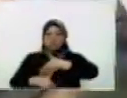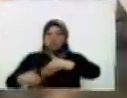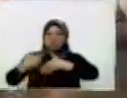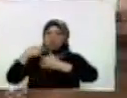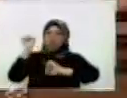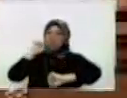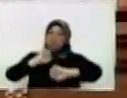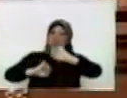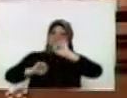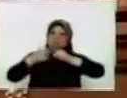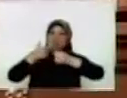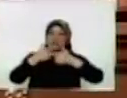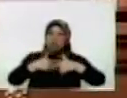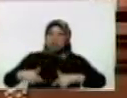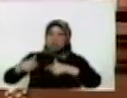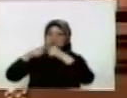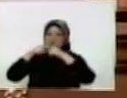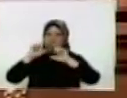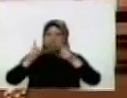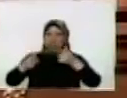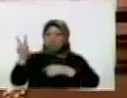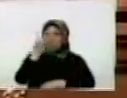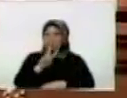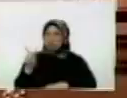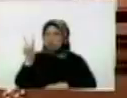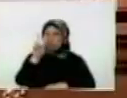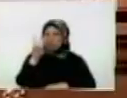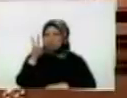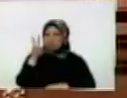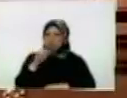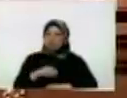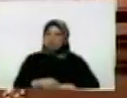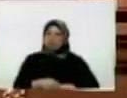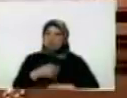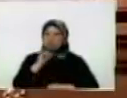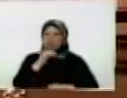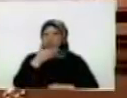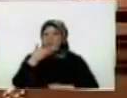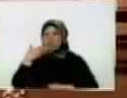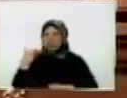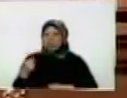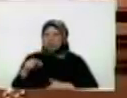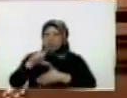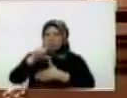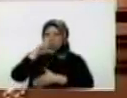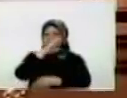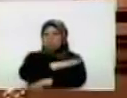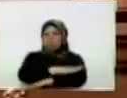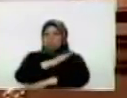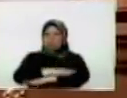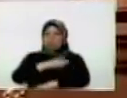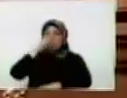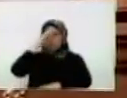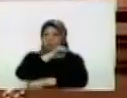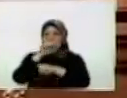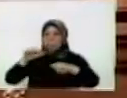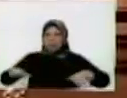defender el espacio territorial de Venezuela. Tenemos una Fuerza Armada moralizada, como la venimos viendo.